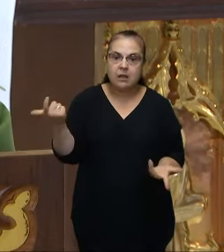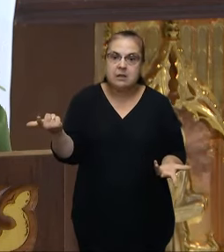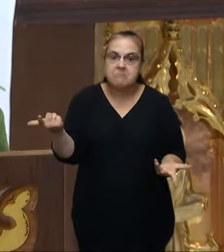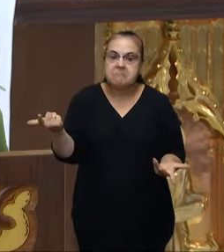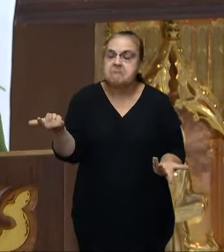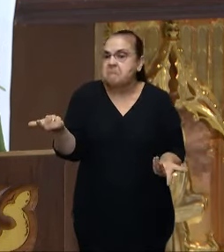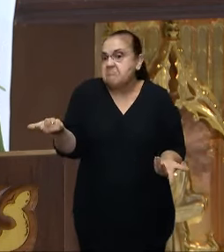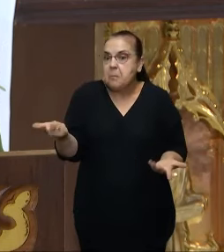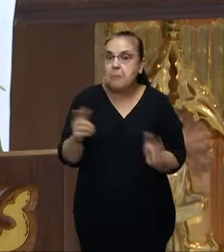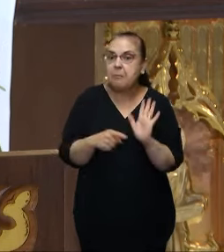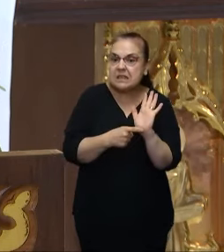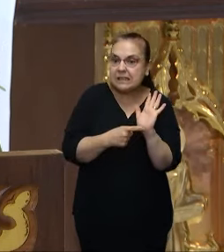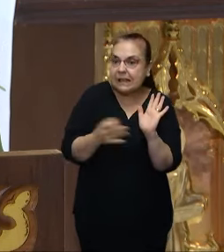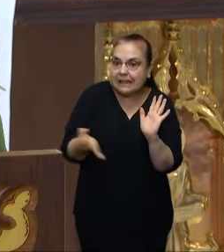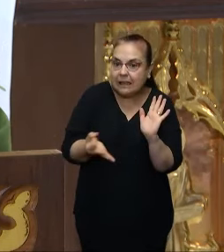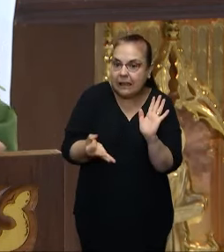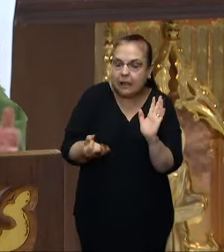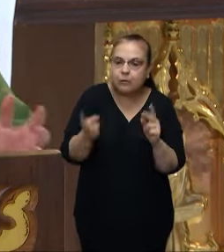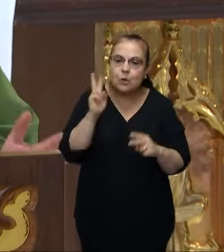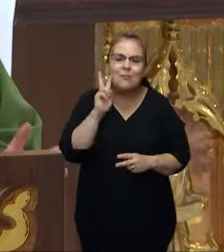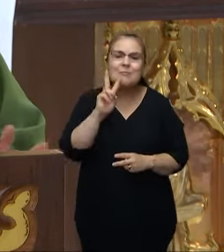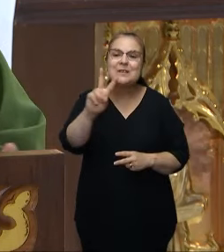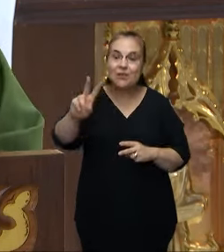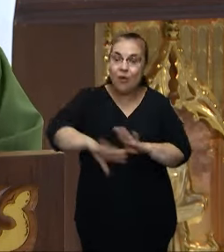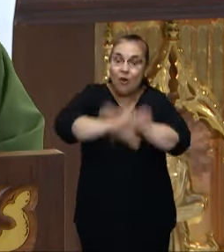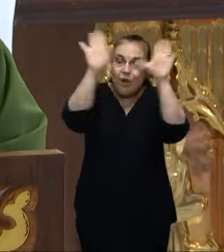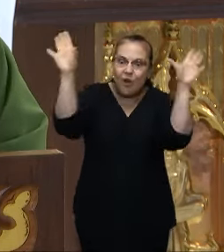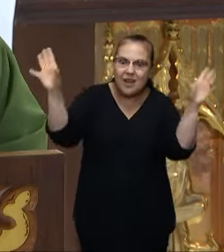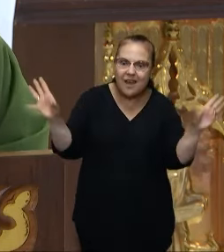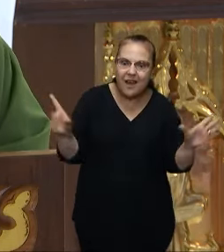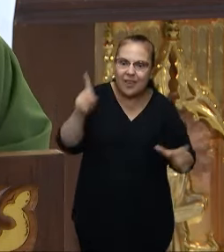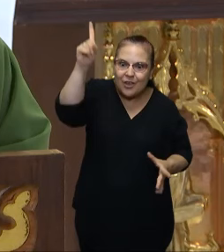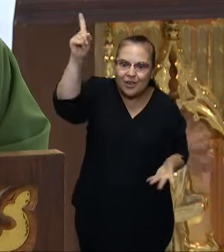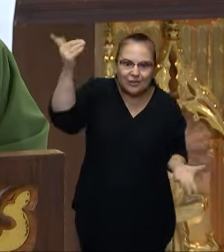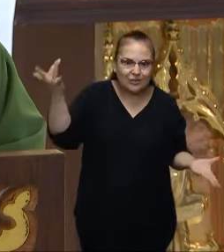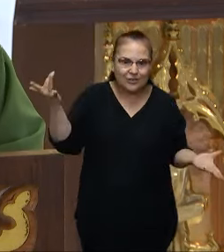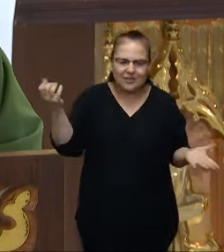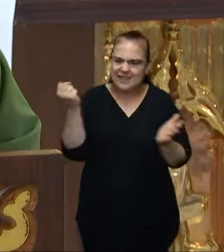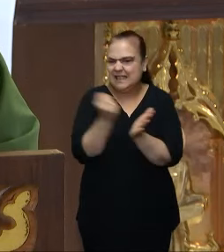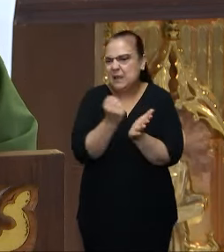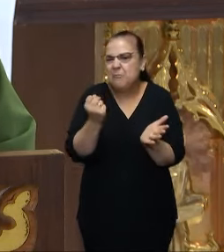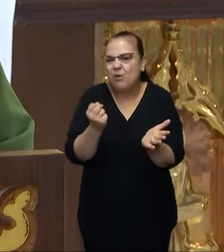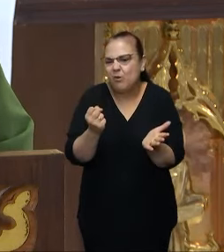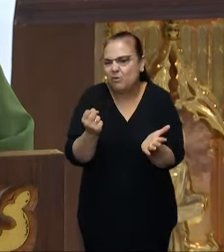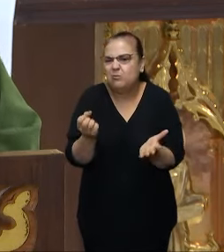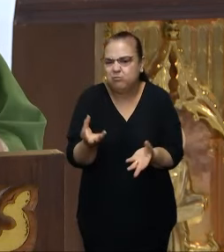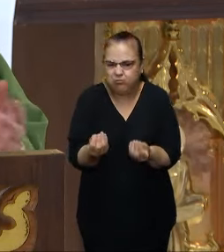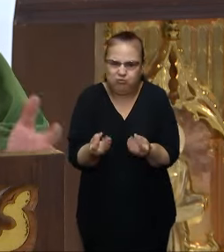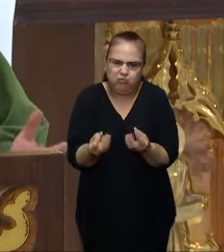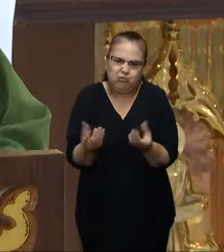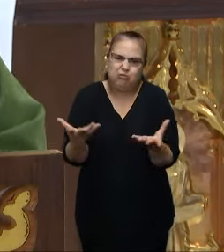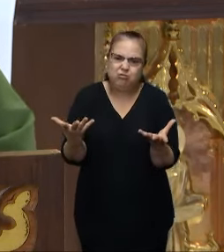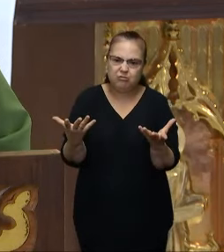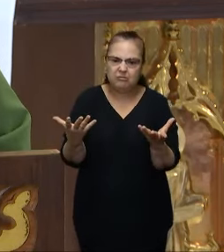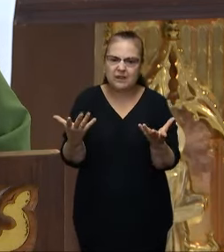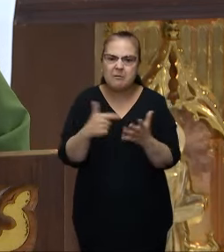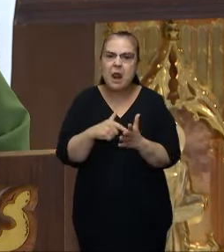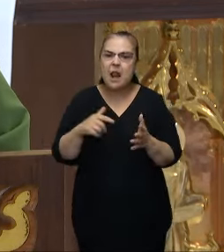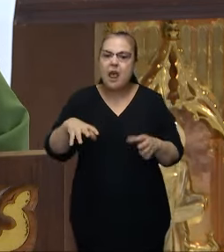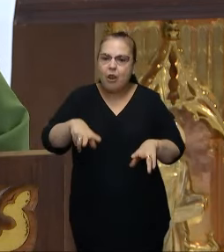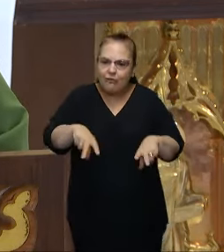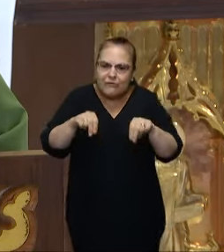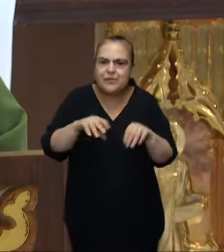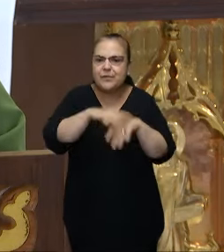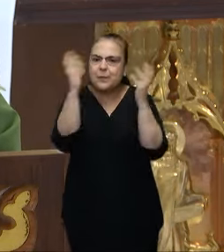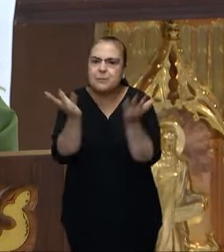Presenta una visión una visión de lo que es la gloria de Dios está lleno de símbolos tiene que ver con la apocalíptica tiene que ver